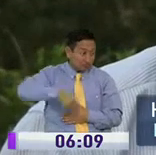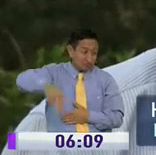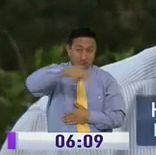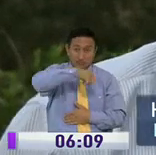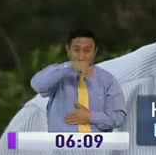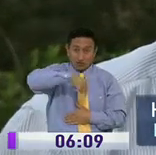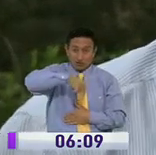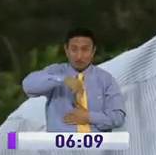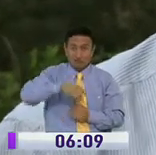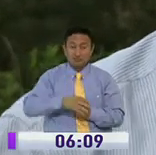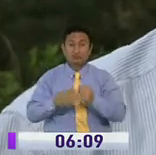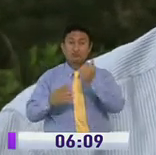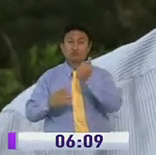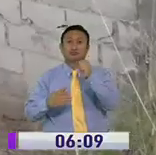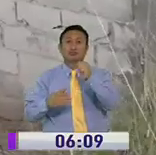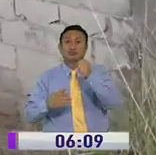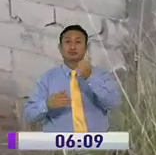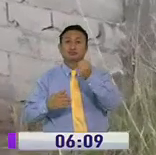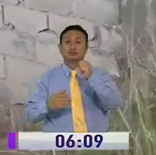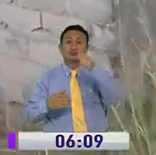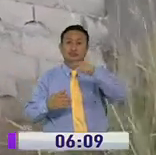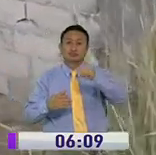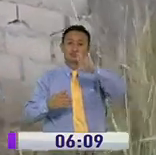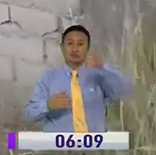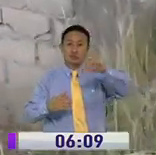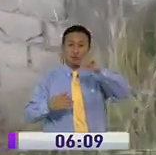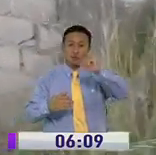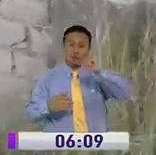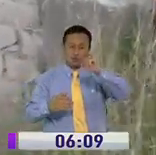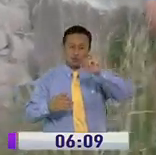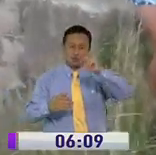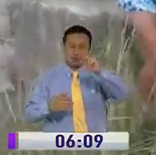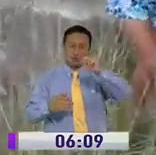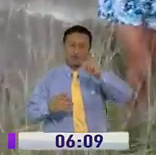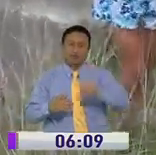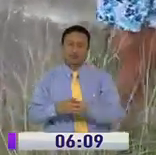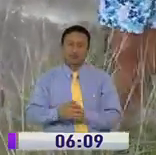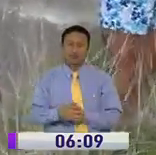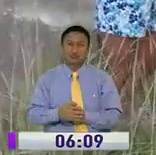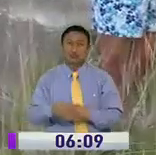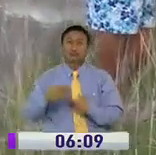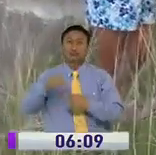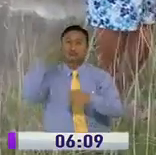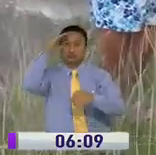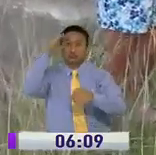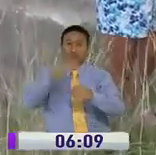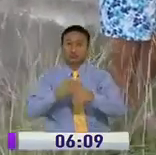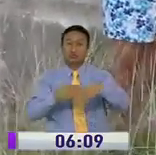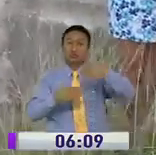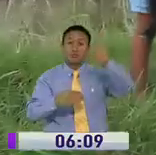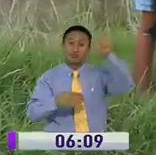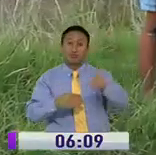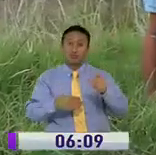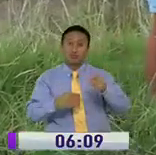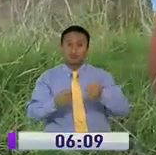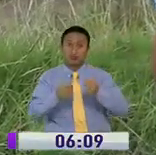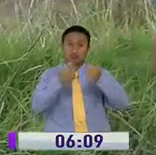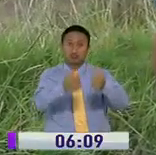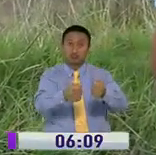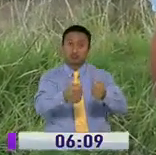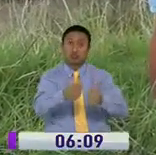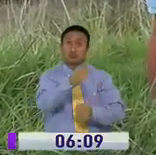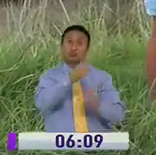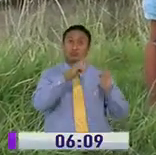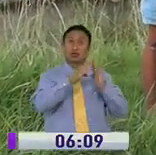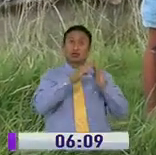que somos San Juan de Chuspiaco. El objetivo de esta campaña es llegar a las personas más necesitadas para que puedan quedarse